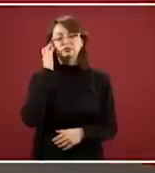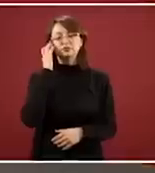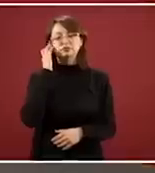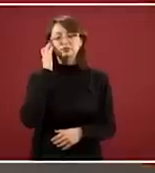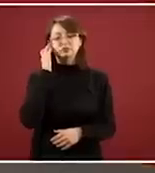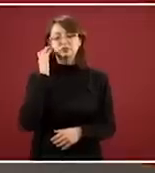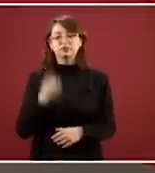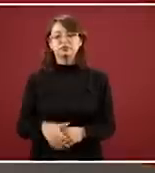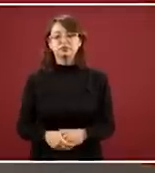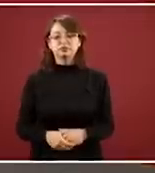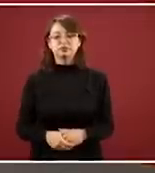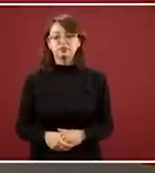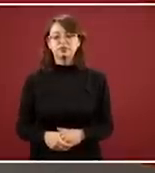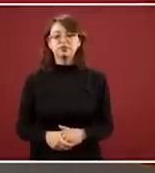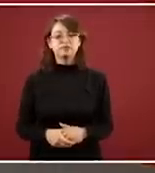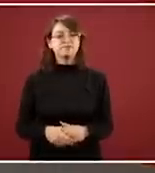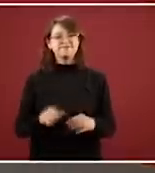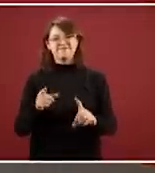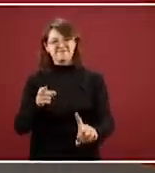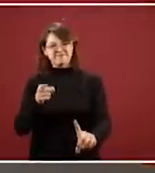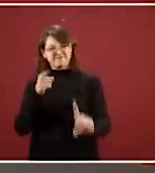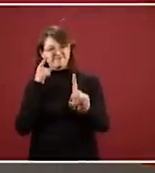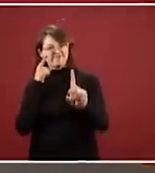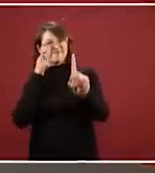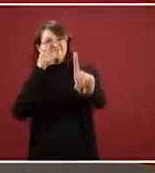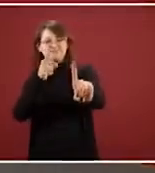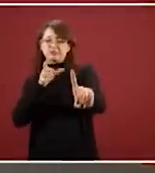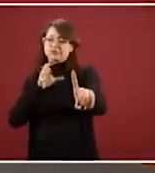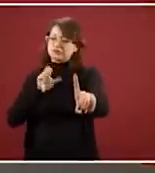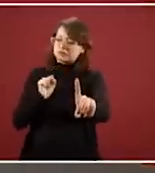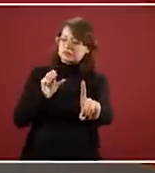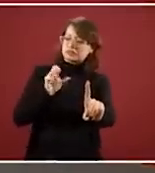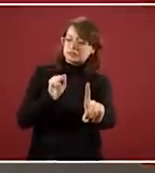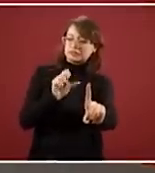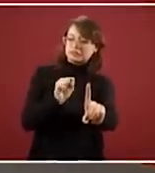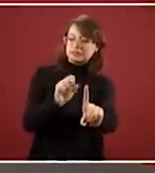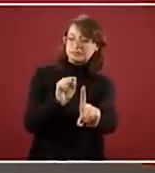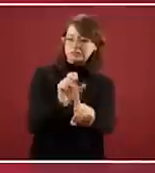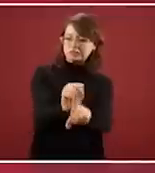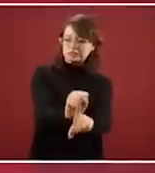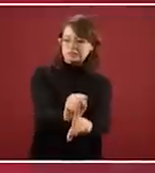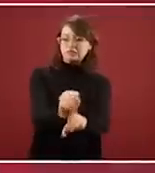que vamos hacia allá y que nos ayuden